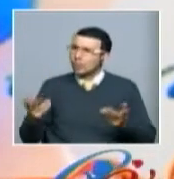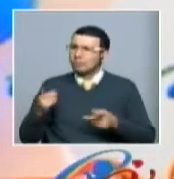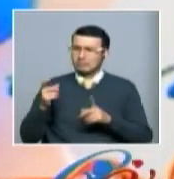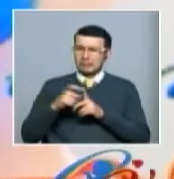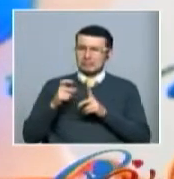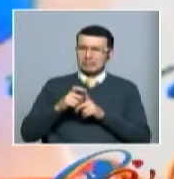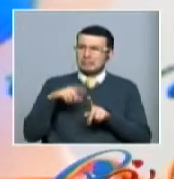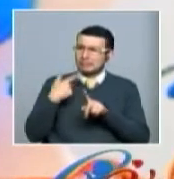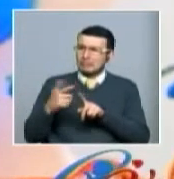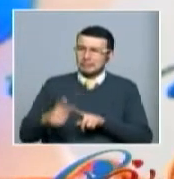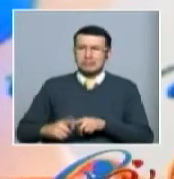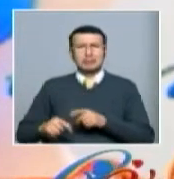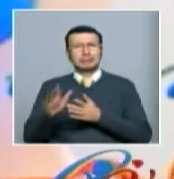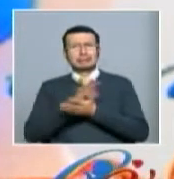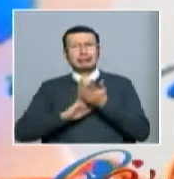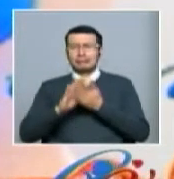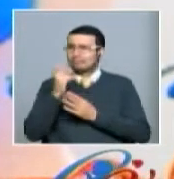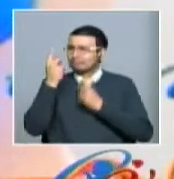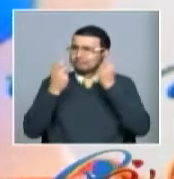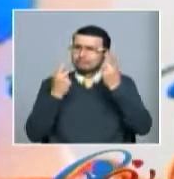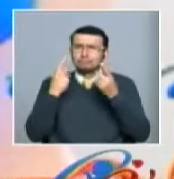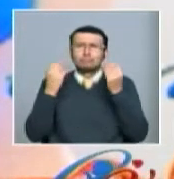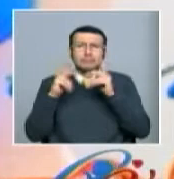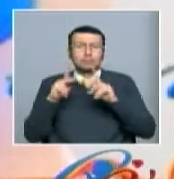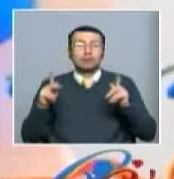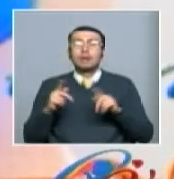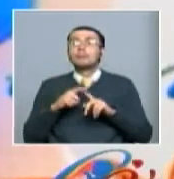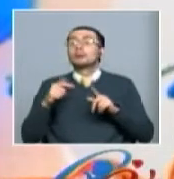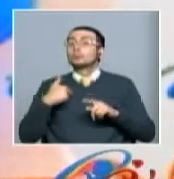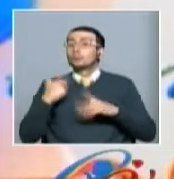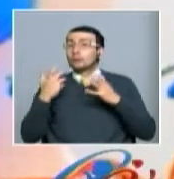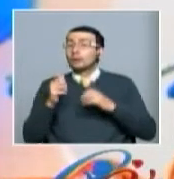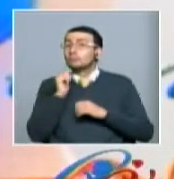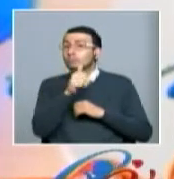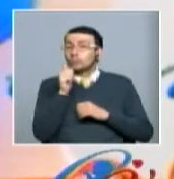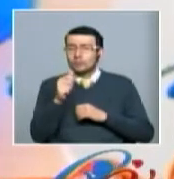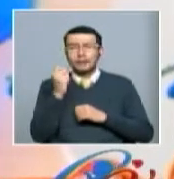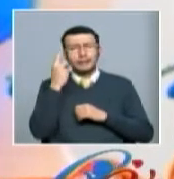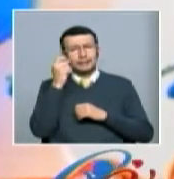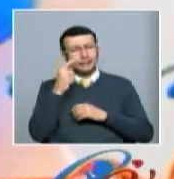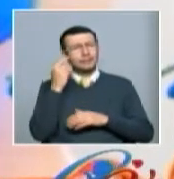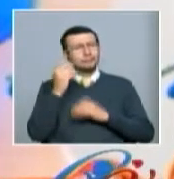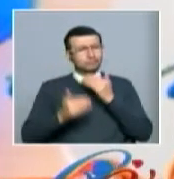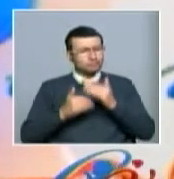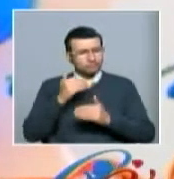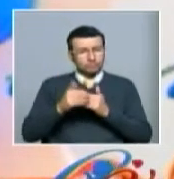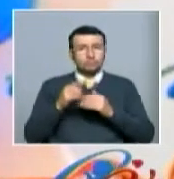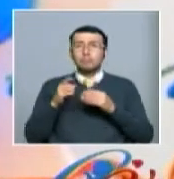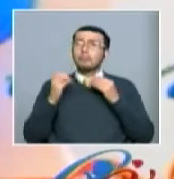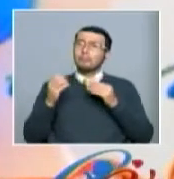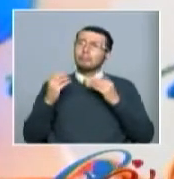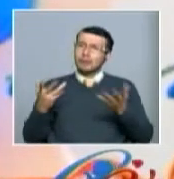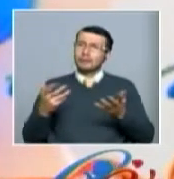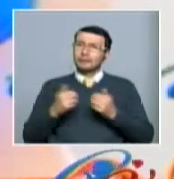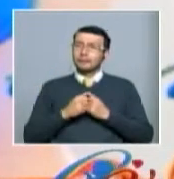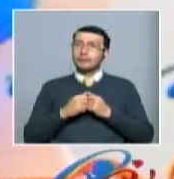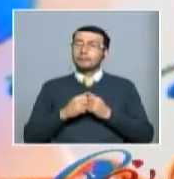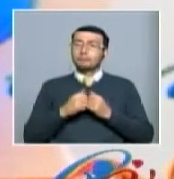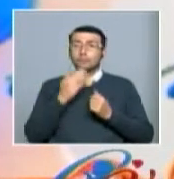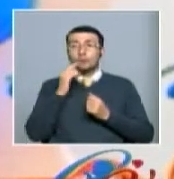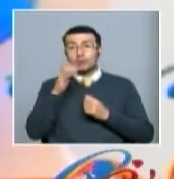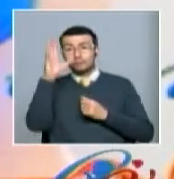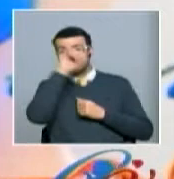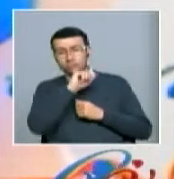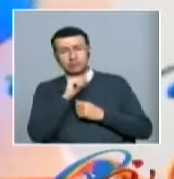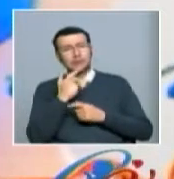doctor Humberto Serna, pero yo quería hoy que ustedes fueran entendiendo esto para que se den